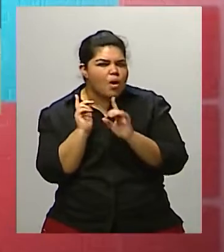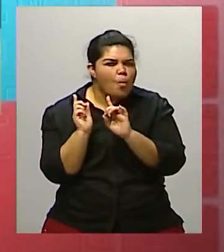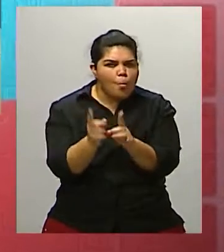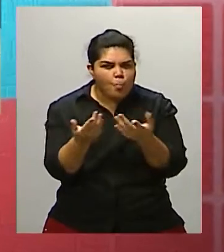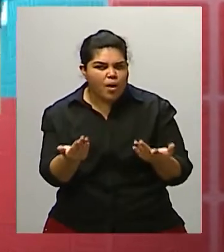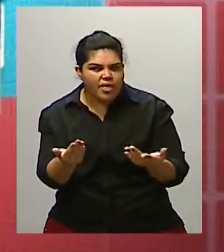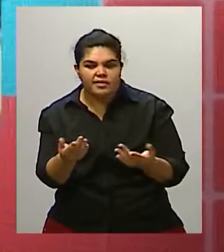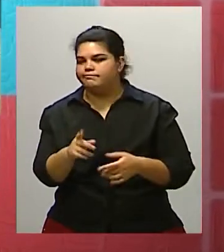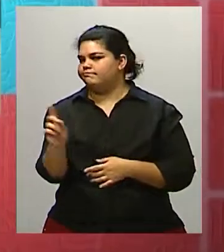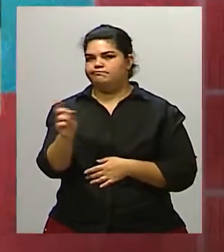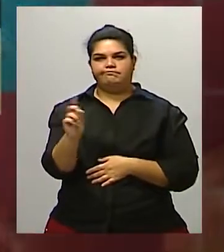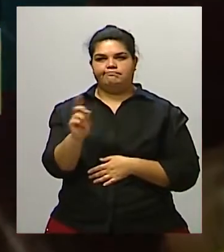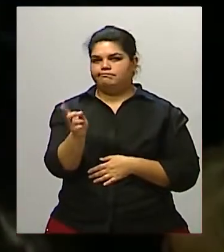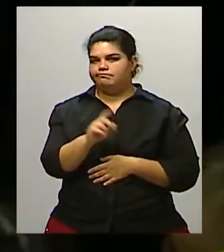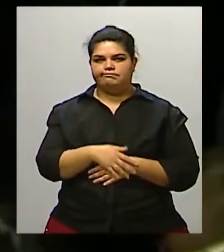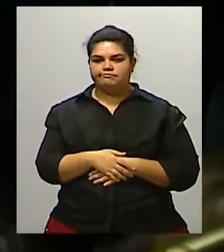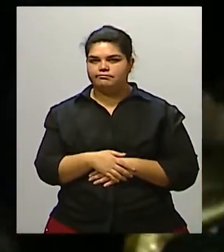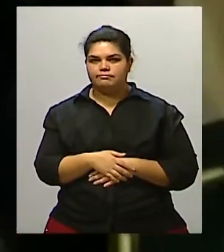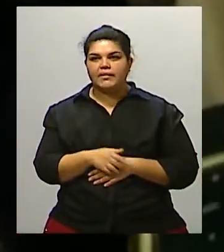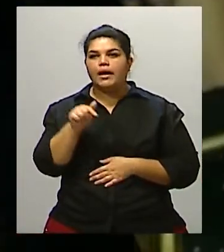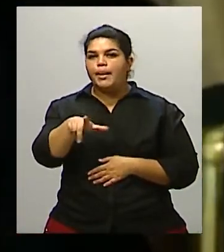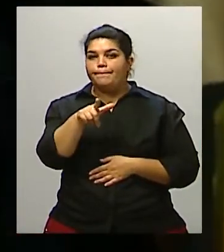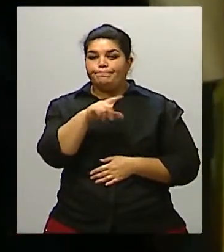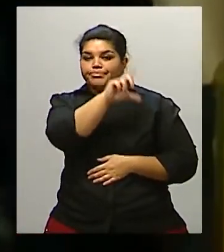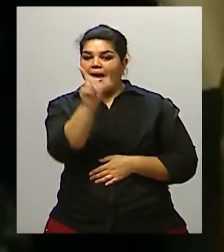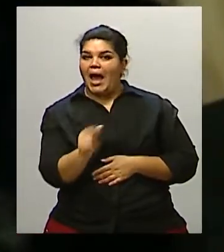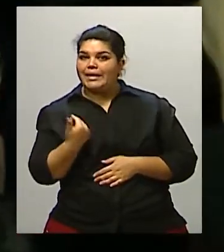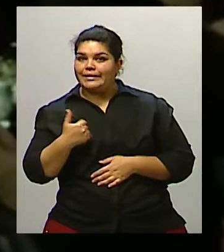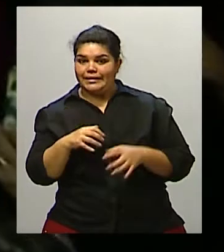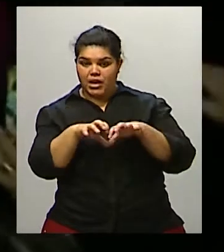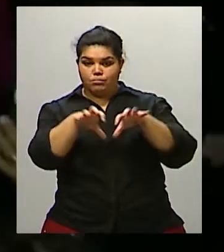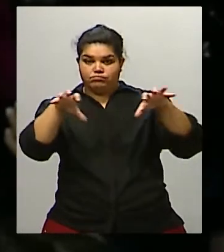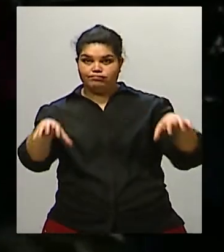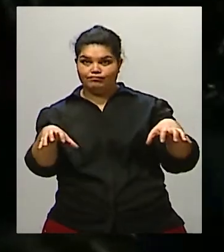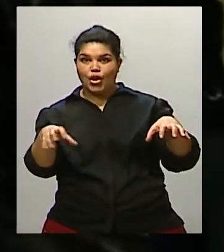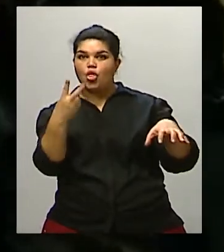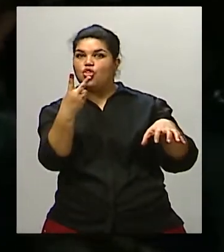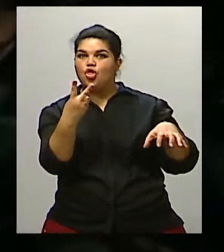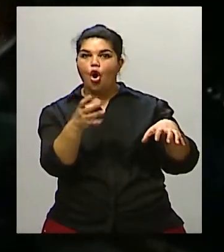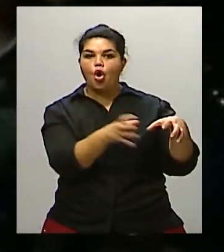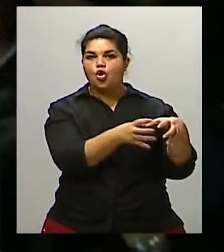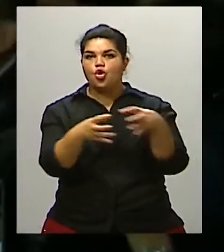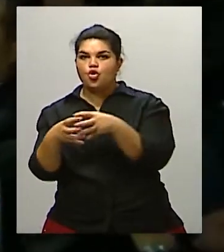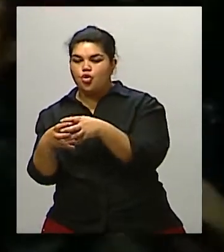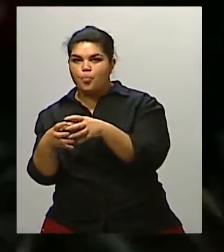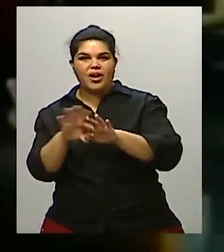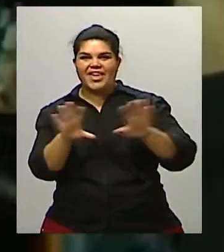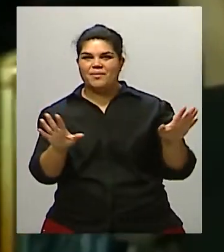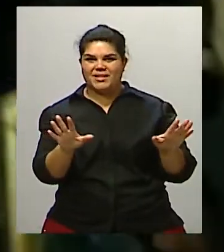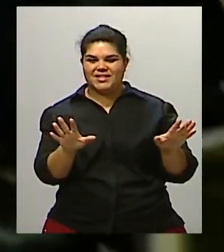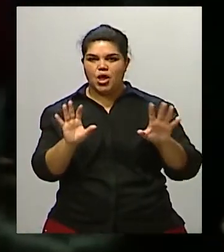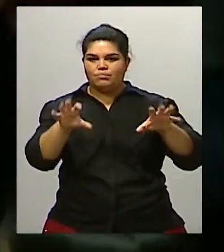se ha estabilizado el sistema político en dos coaliciones que disputan el poder